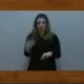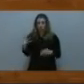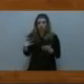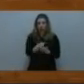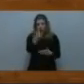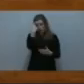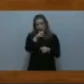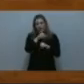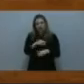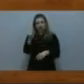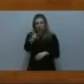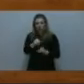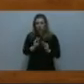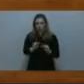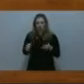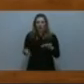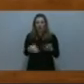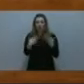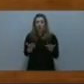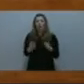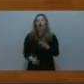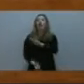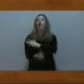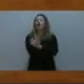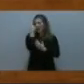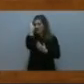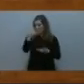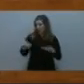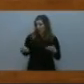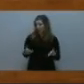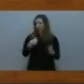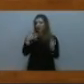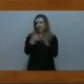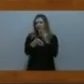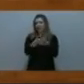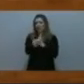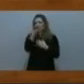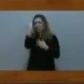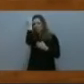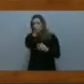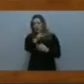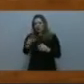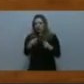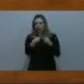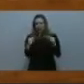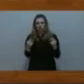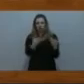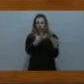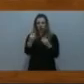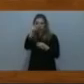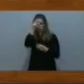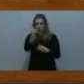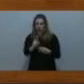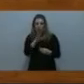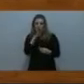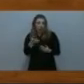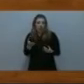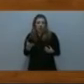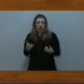origen? ¿El origen del Camino? Pues mire, se lo voy a explicar yo, algo que muchísimos asturianos, por lo que he comprobado, no saben, porque nadie lo ha promocionado ni